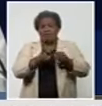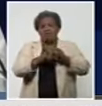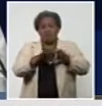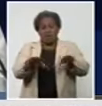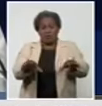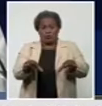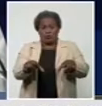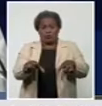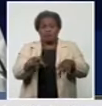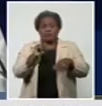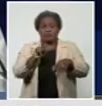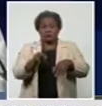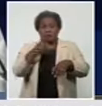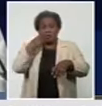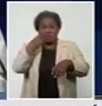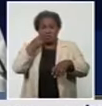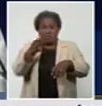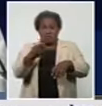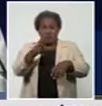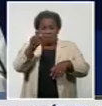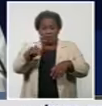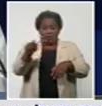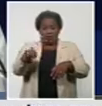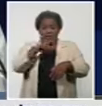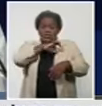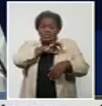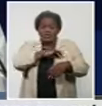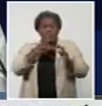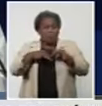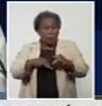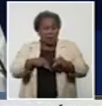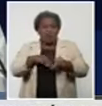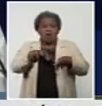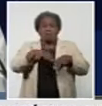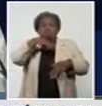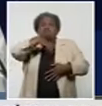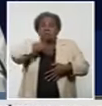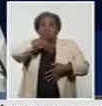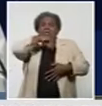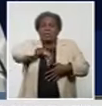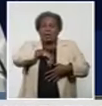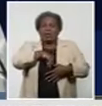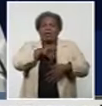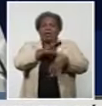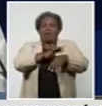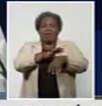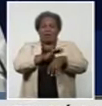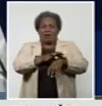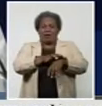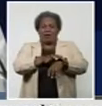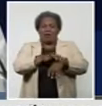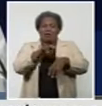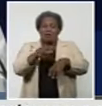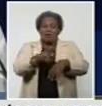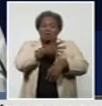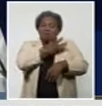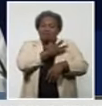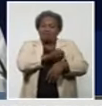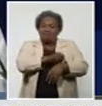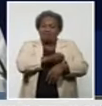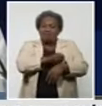de transmisión aún en personas asintomáticas y el cuadro clínico que lamentablemente